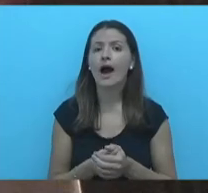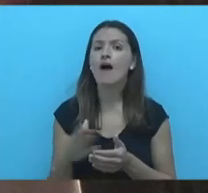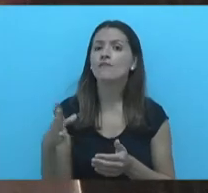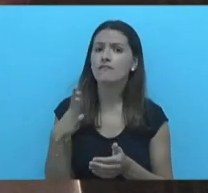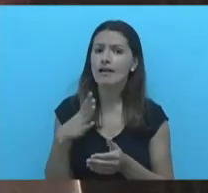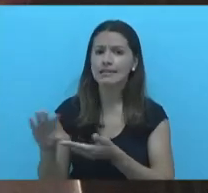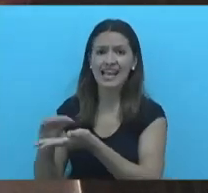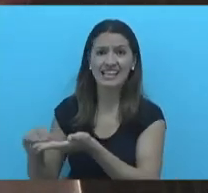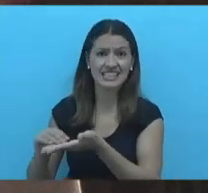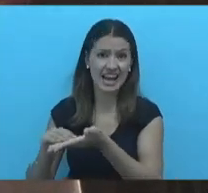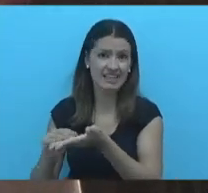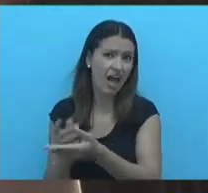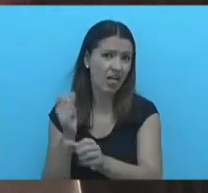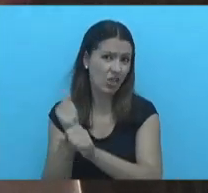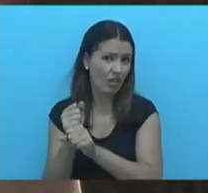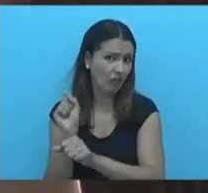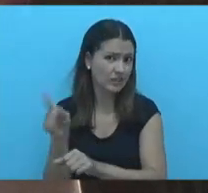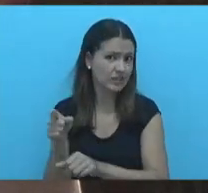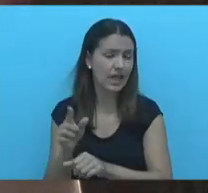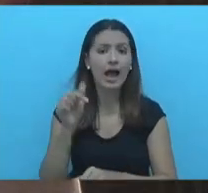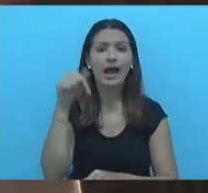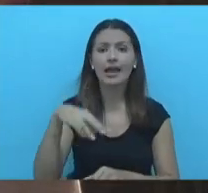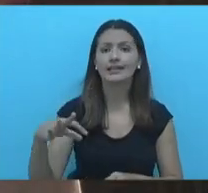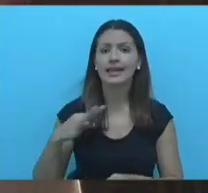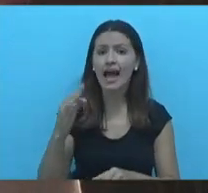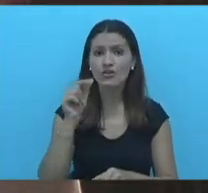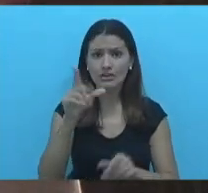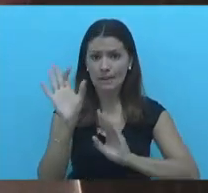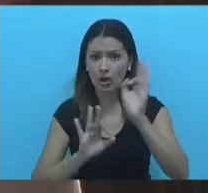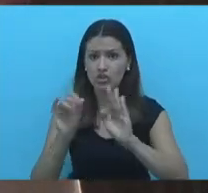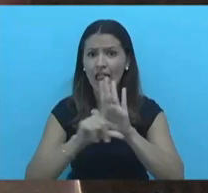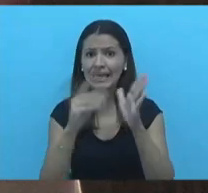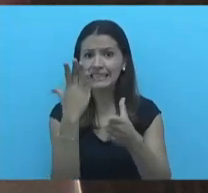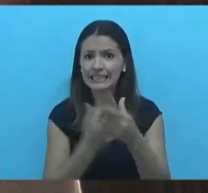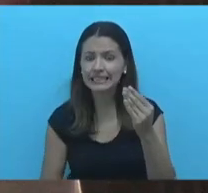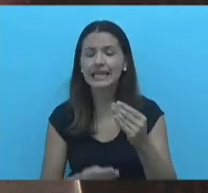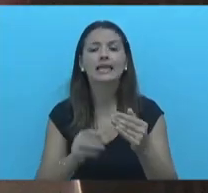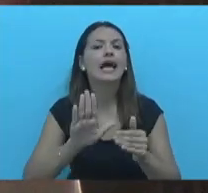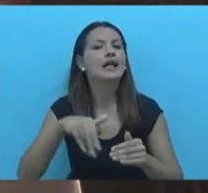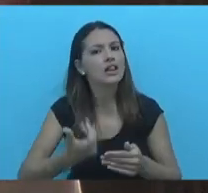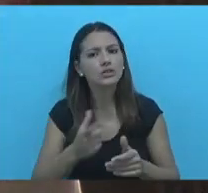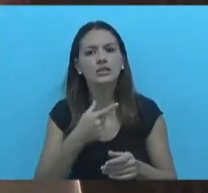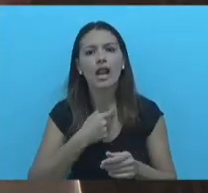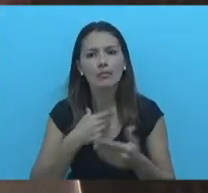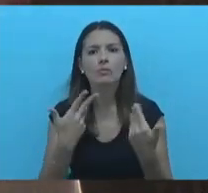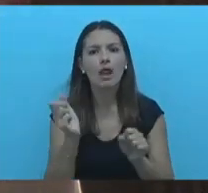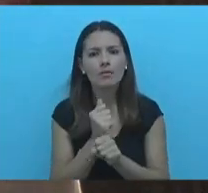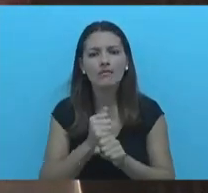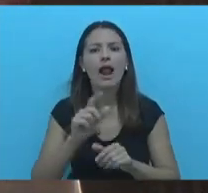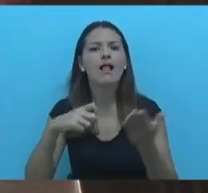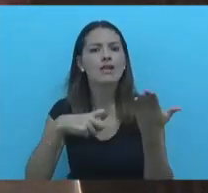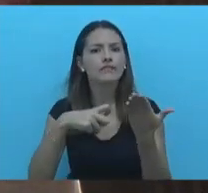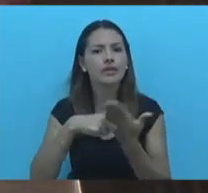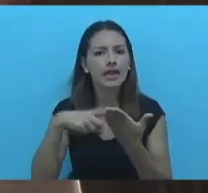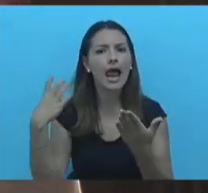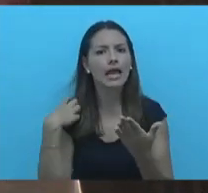Senado. Esto se debe a que este año pierde estado parlamentario y además el fiscal general de la provincia,